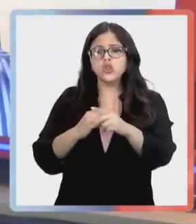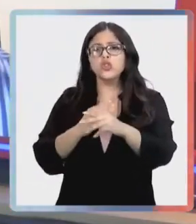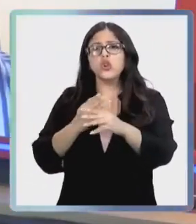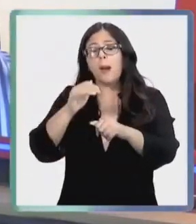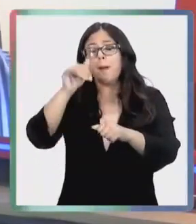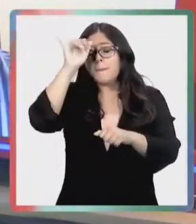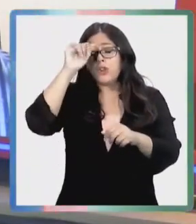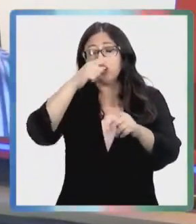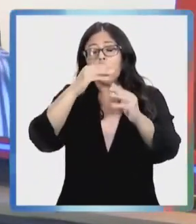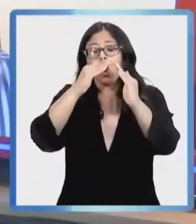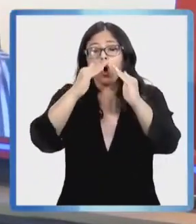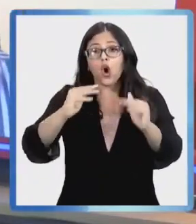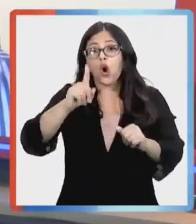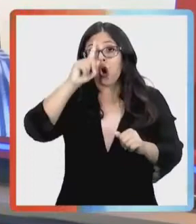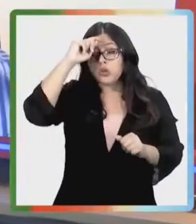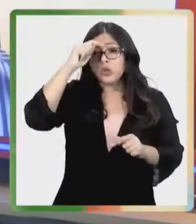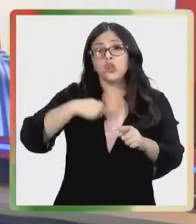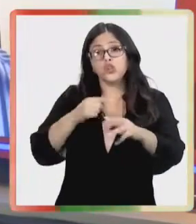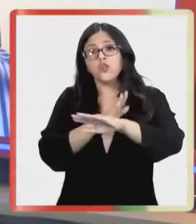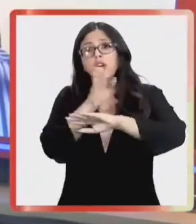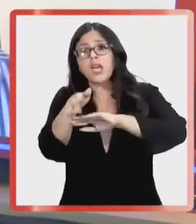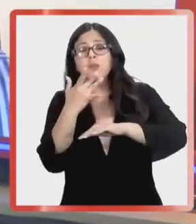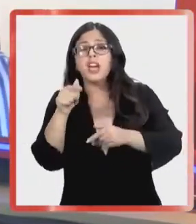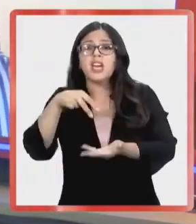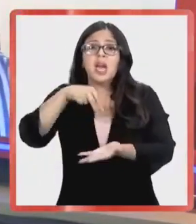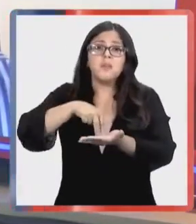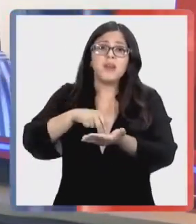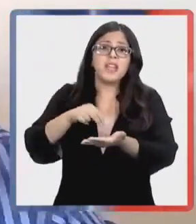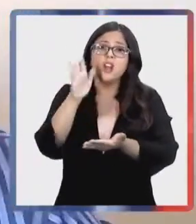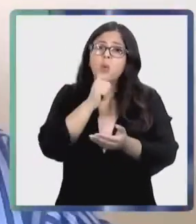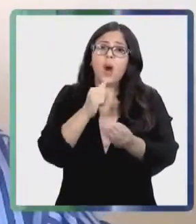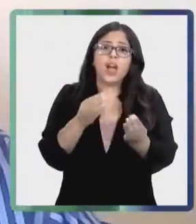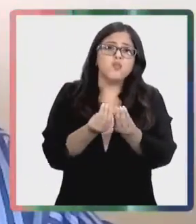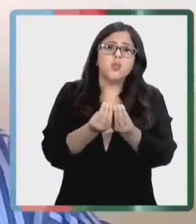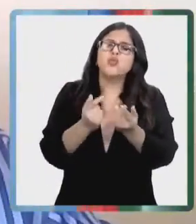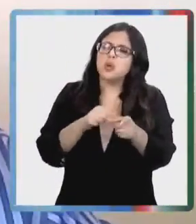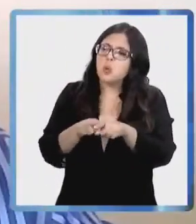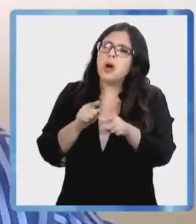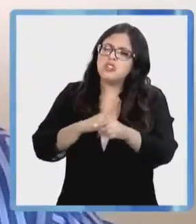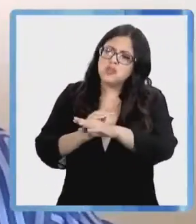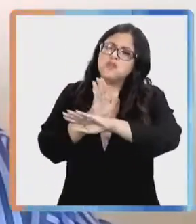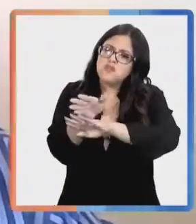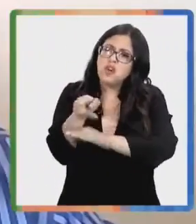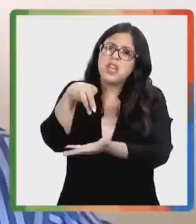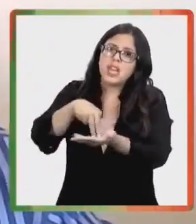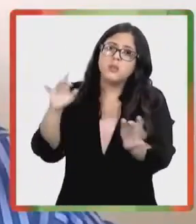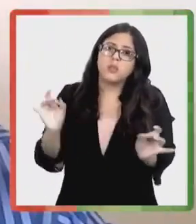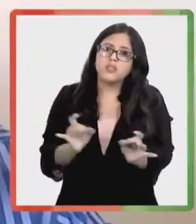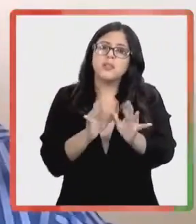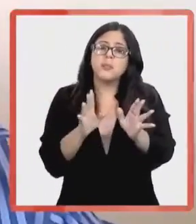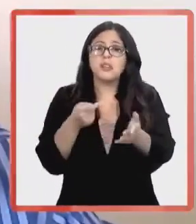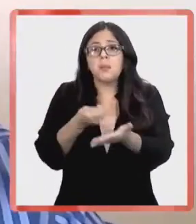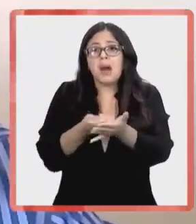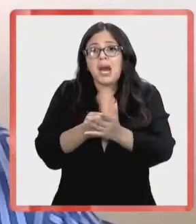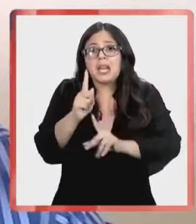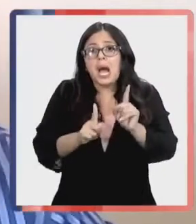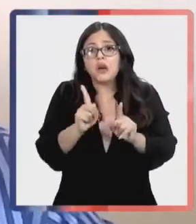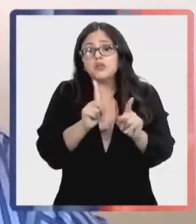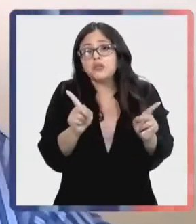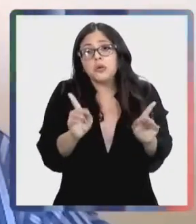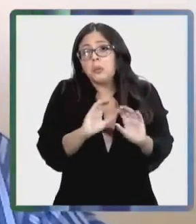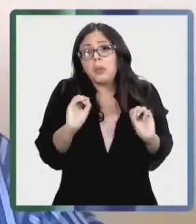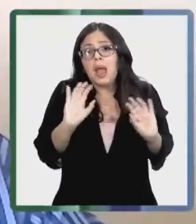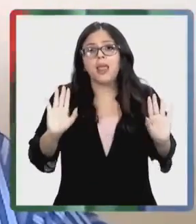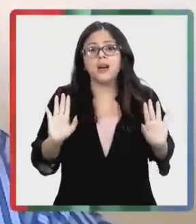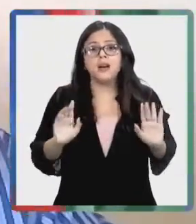a ir porque me van a atender bien, porque ahí no me hacen esperar demasiado, hay buenos médicos, voy a ir ahí y a lo mejor si me corresponde pagaré algo, si no muy